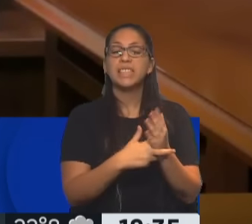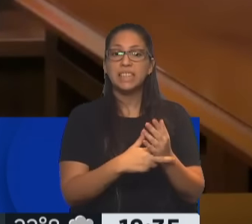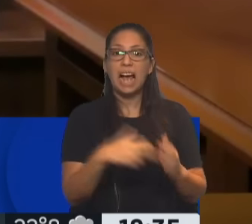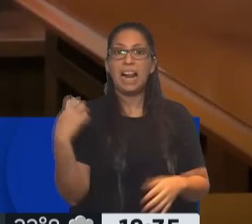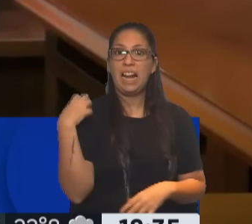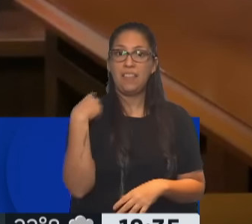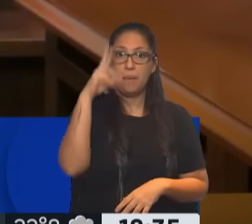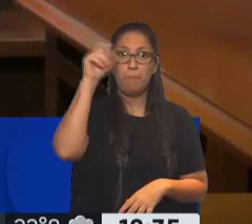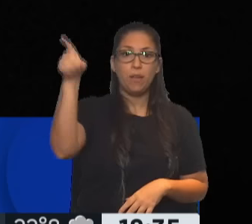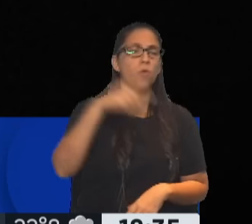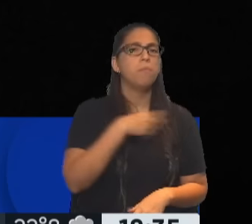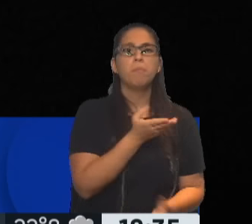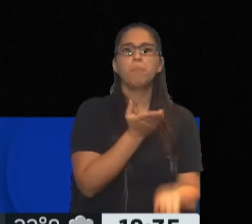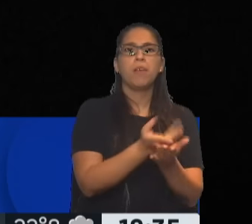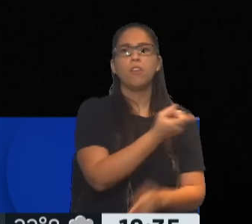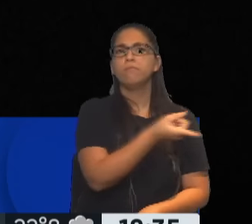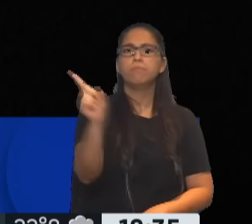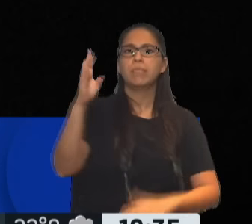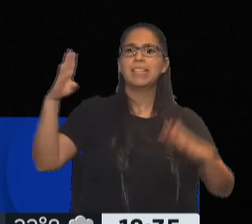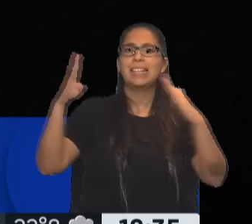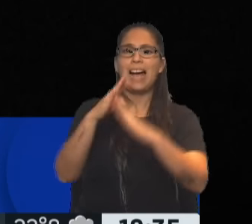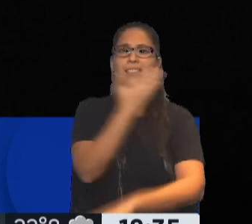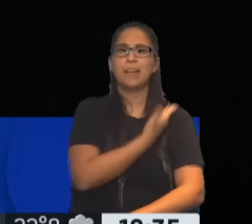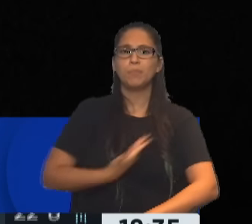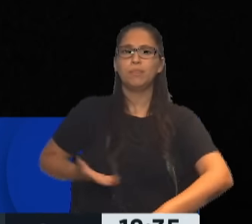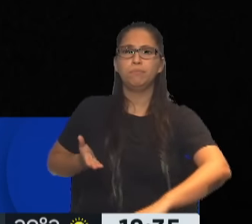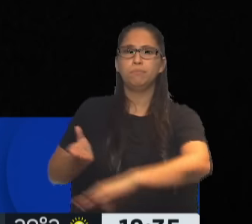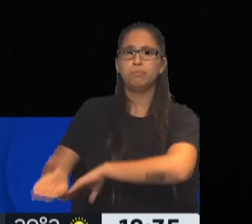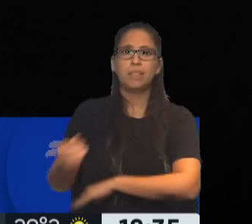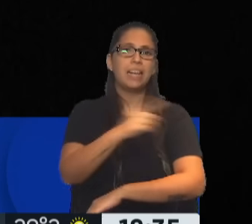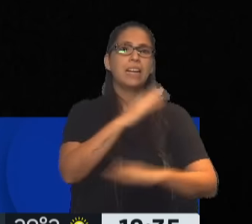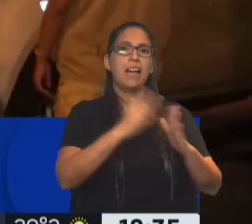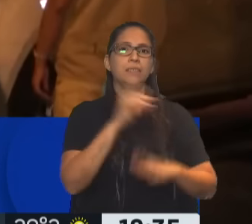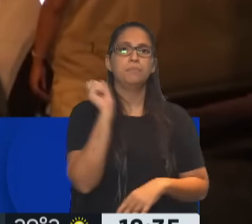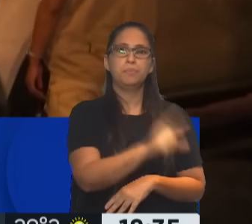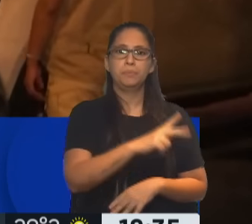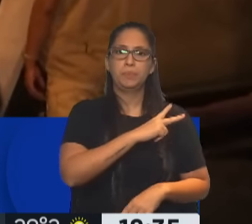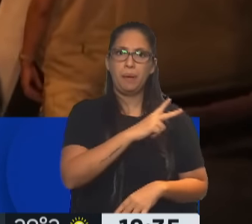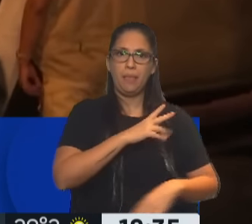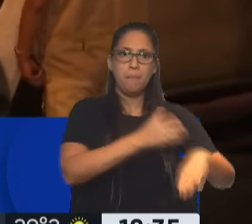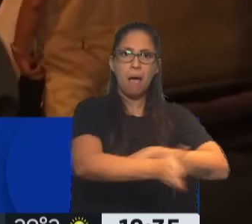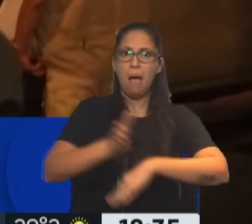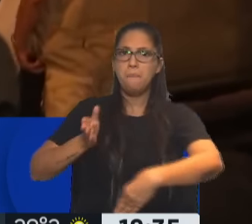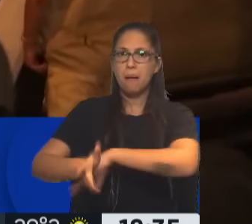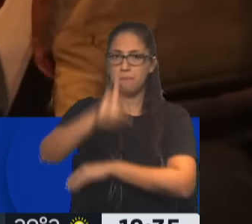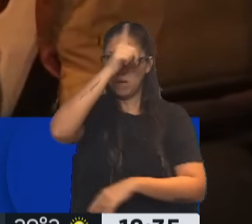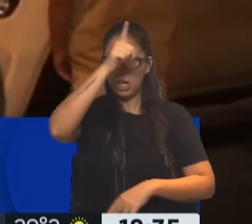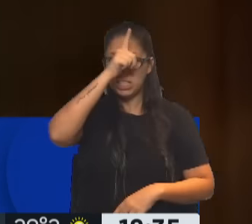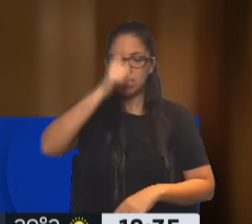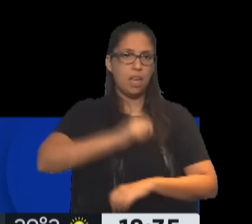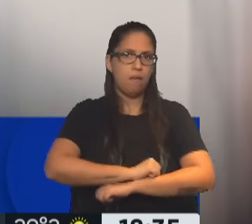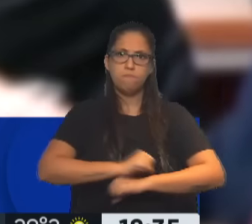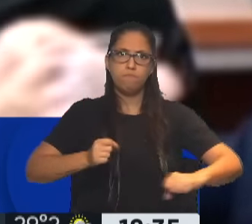Villena, ordenó el allanamiento de la residencia presidencial y de la vivienda particular de Boluarte. El ingreso de los agentes fue por la